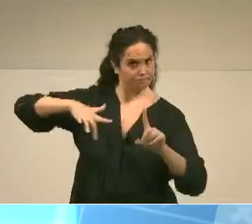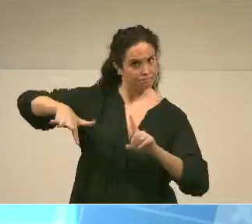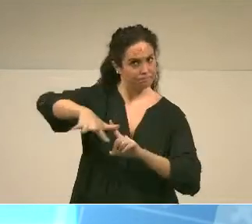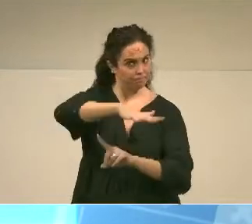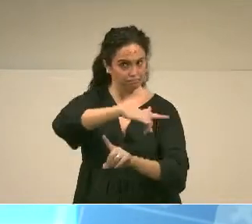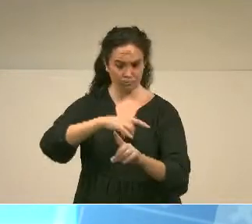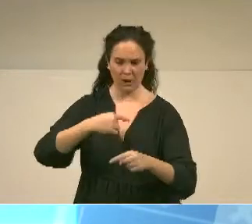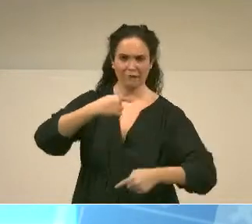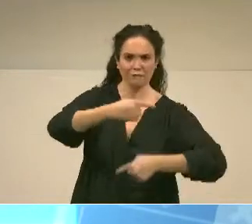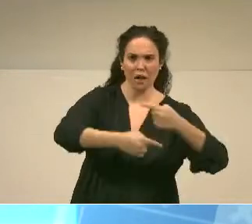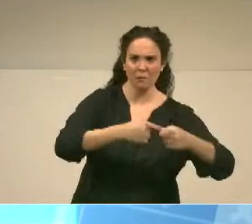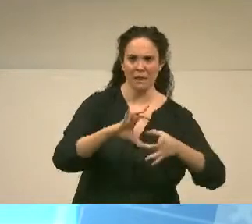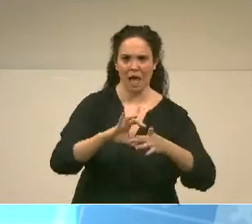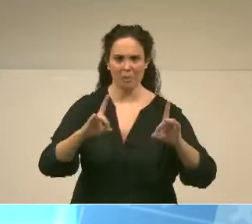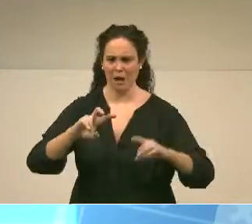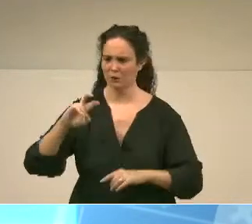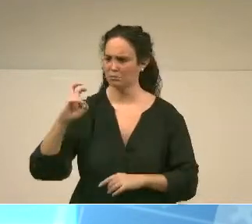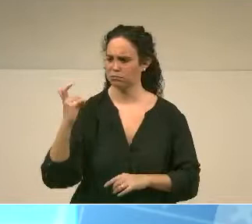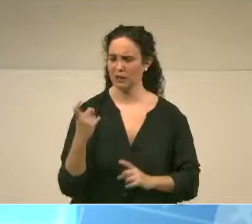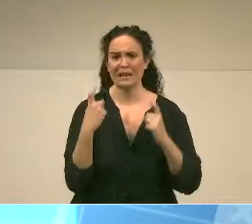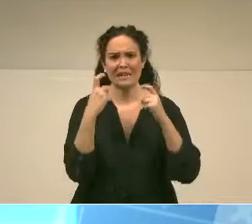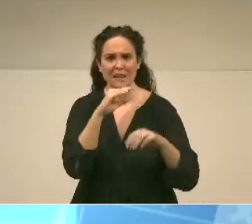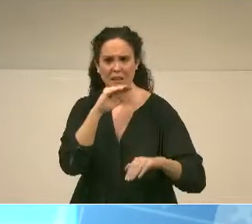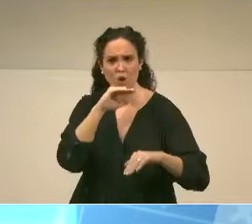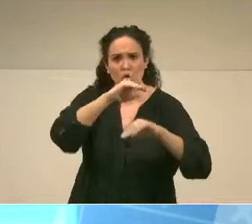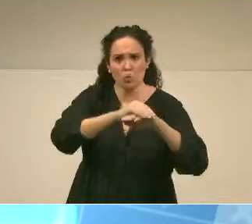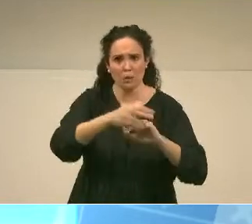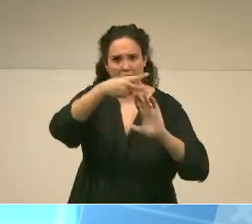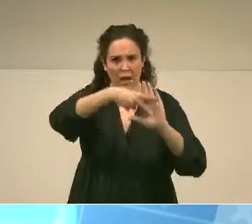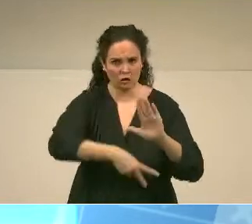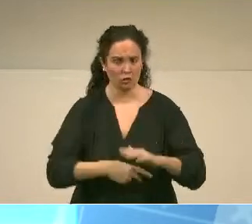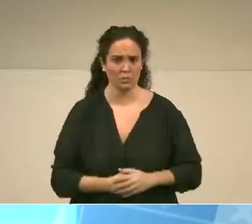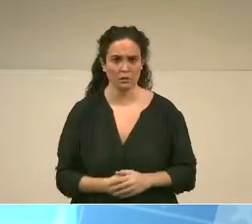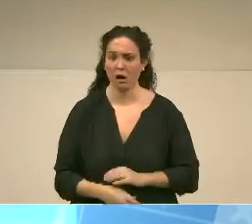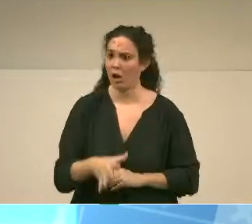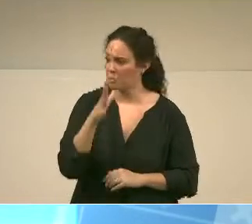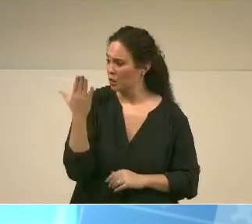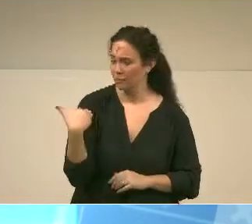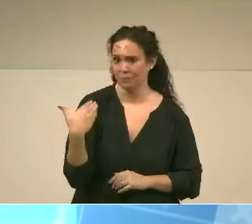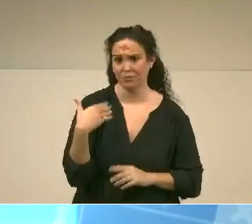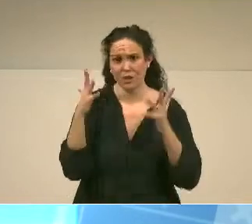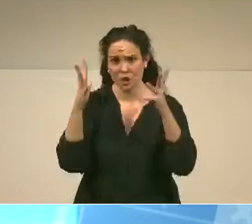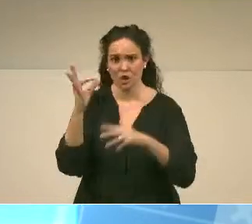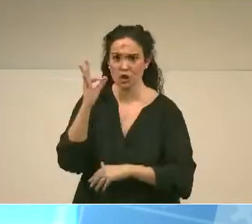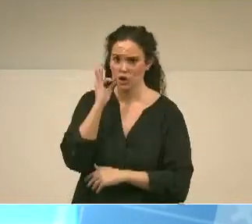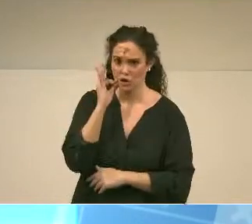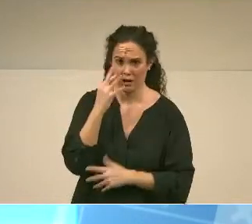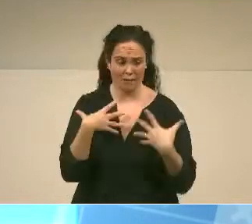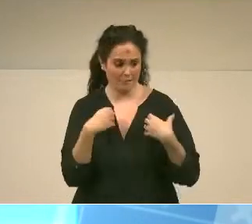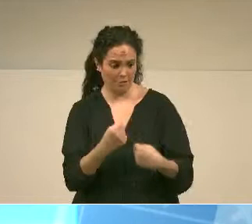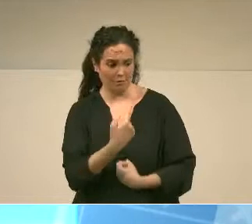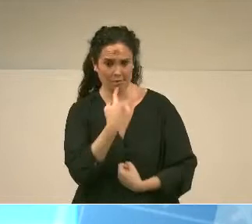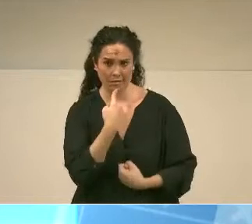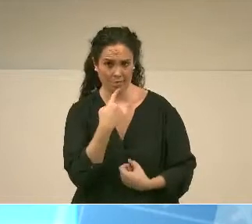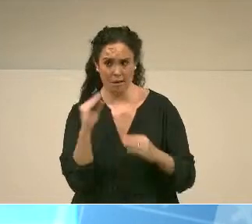de nuestras familias intenten cumplir las normas establecidas, porque, como dice la consejera, el cumplimiento de las normas que están en